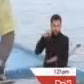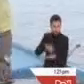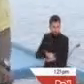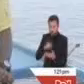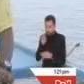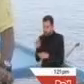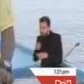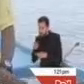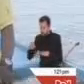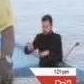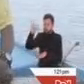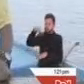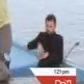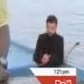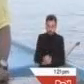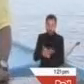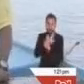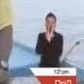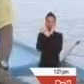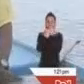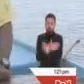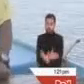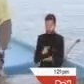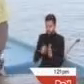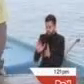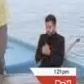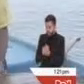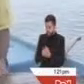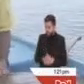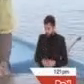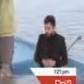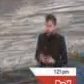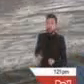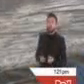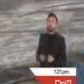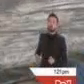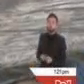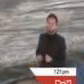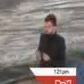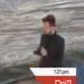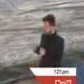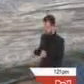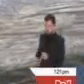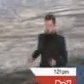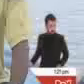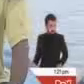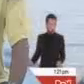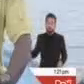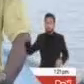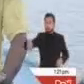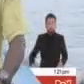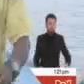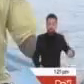pero usted prácticamente las tiene de amigas. Me imagino que le pasan por el lado así. A mí pasan por ahí cerquita de uno. ¿Qué tan cerquita las ha tenido?